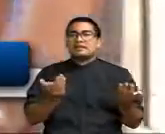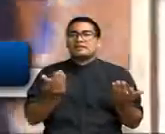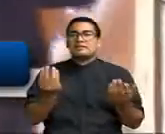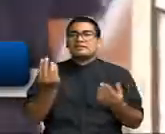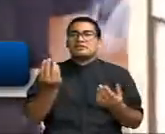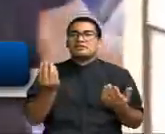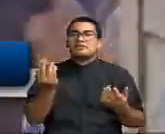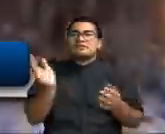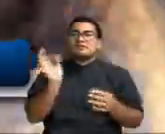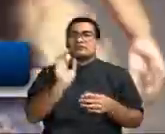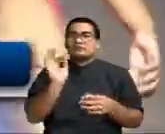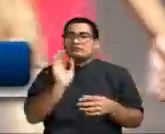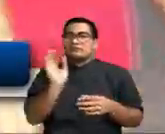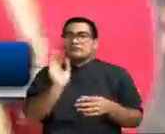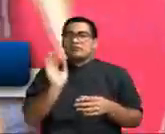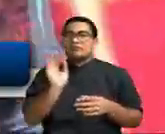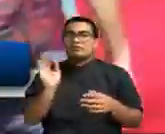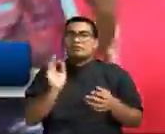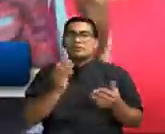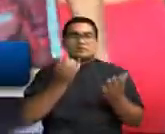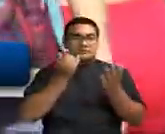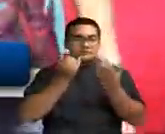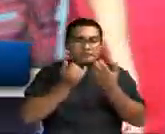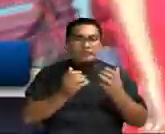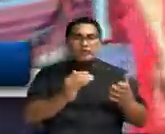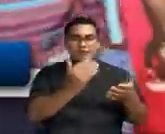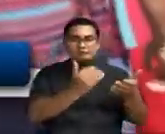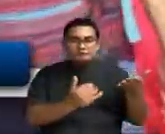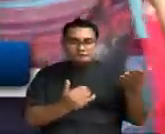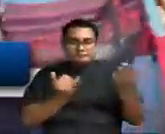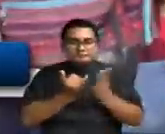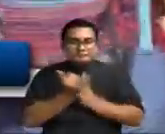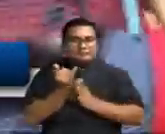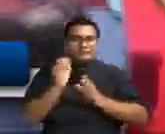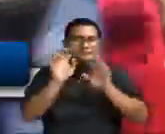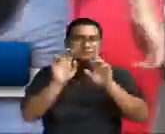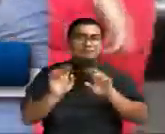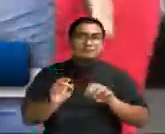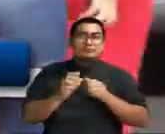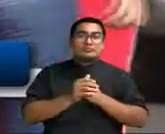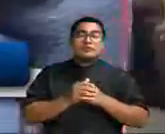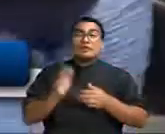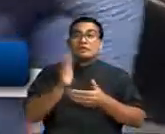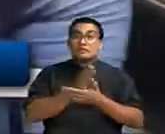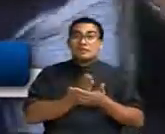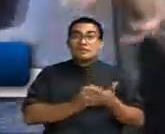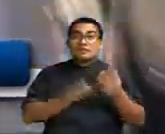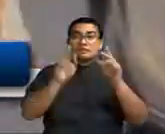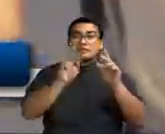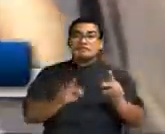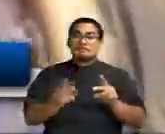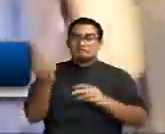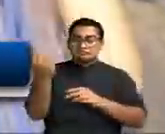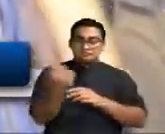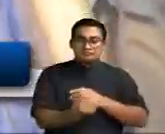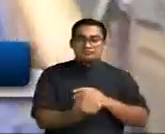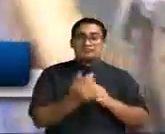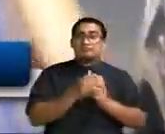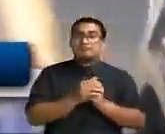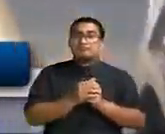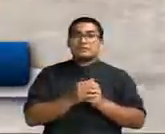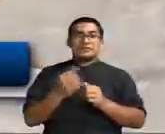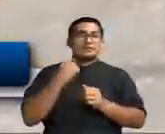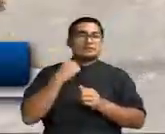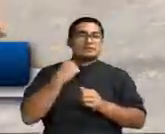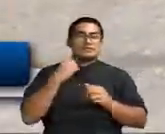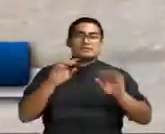de la forma de recolectar la información, ¿verdad? Porque hay unas personas que acuden a la consulta y otros no. Generalmente la que más acude a consulta es